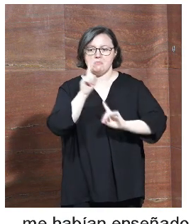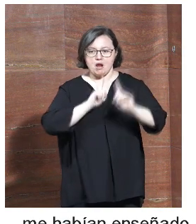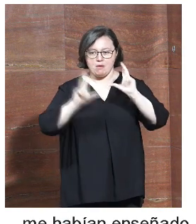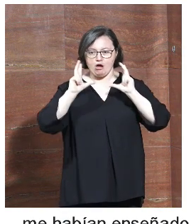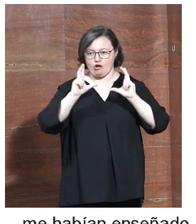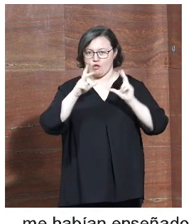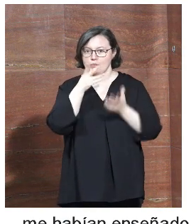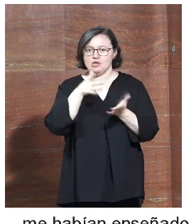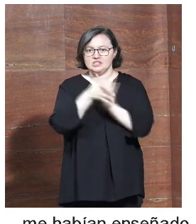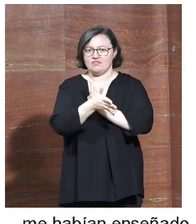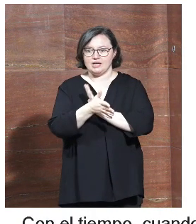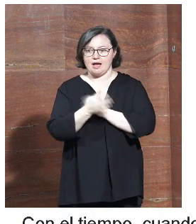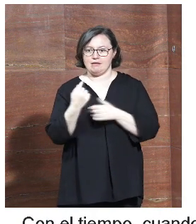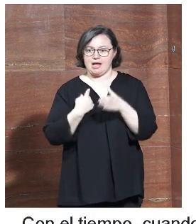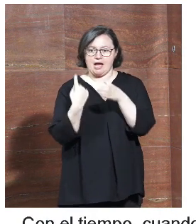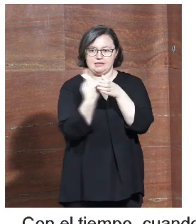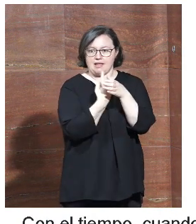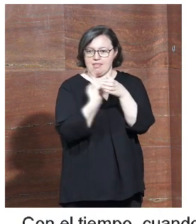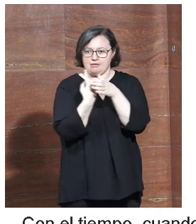porque estaba completamente aislada.